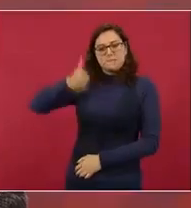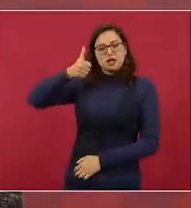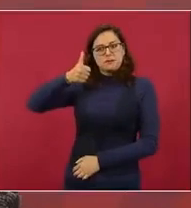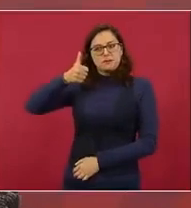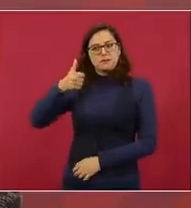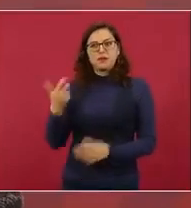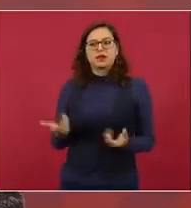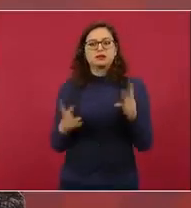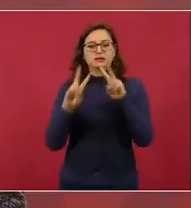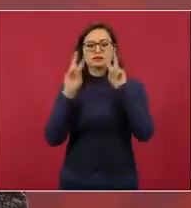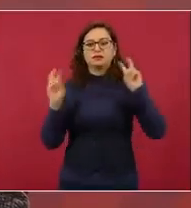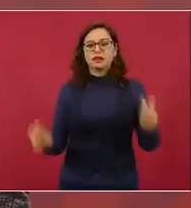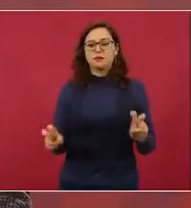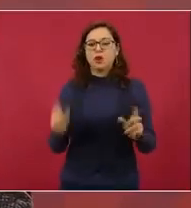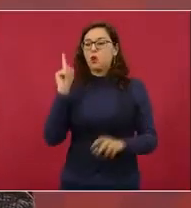árboles